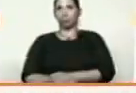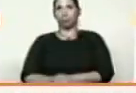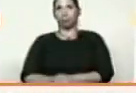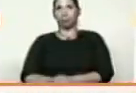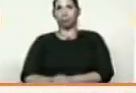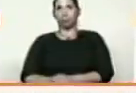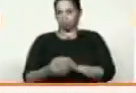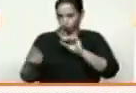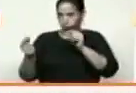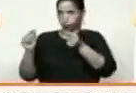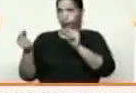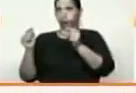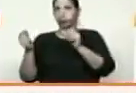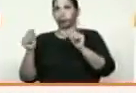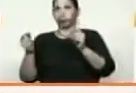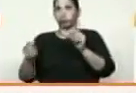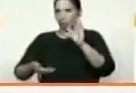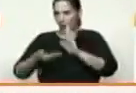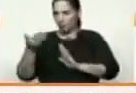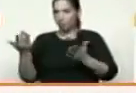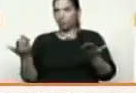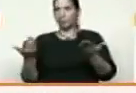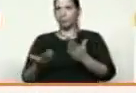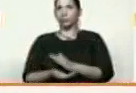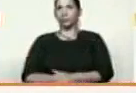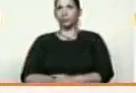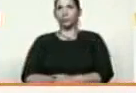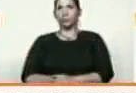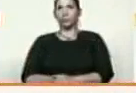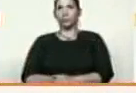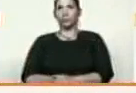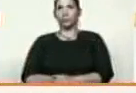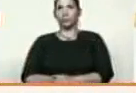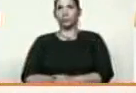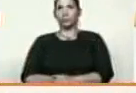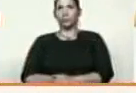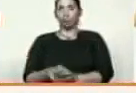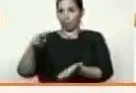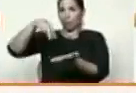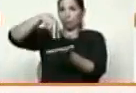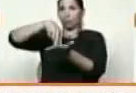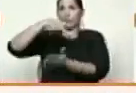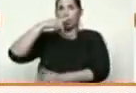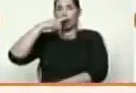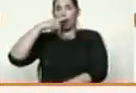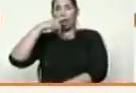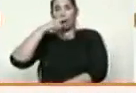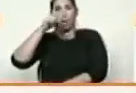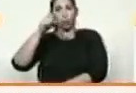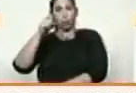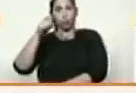Vamos a debatir. Me acuerdo que se paró Nicolás y dijo, lo apoyo.